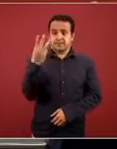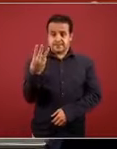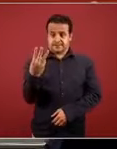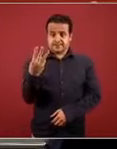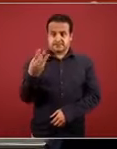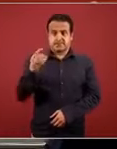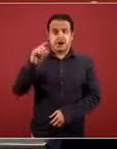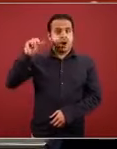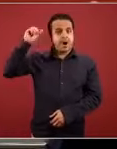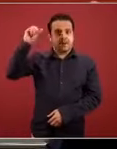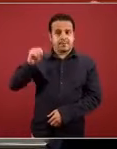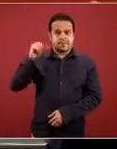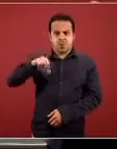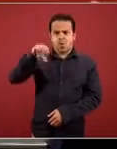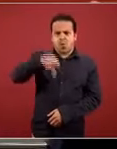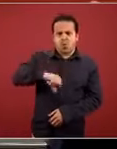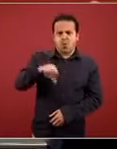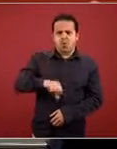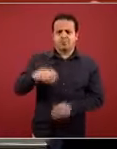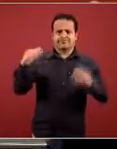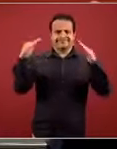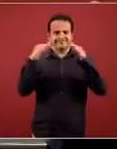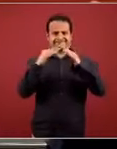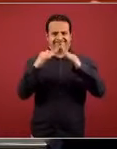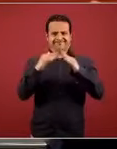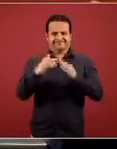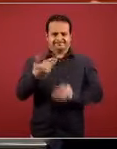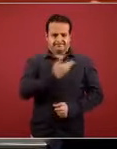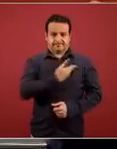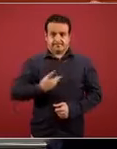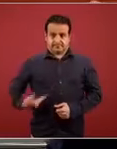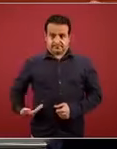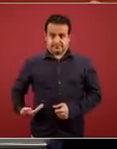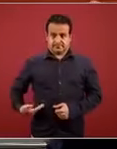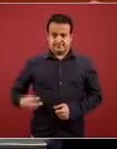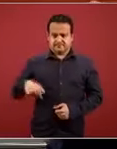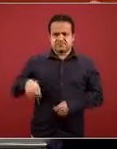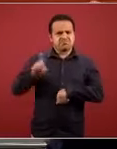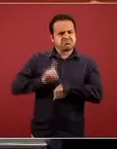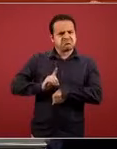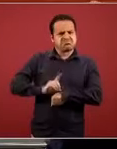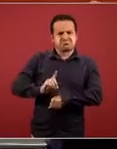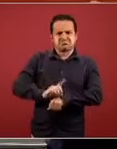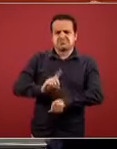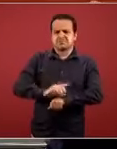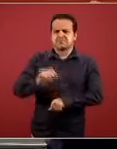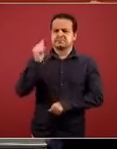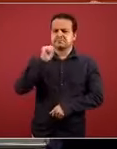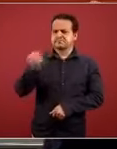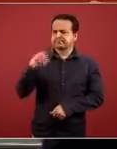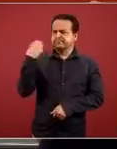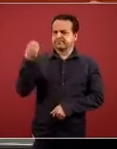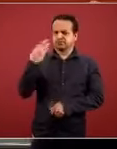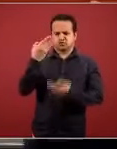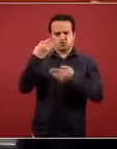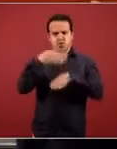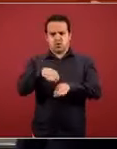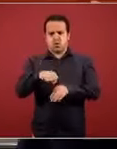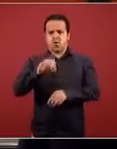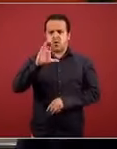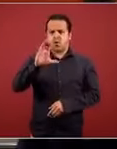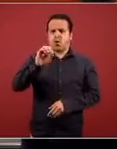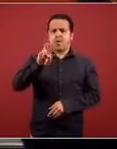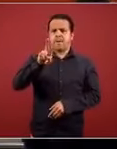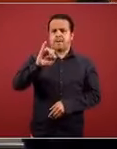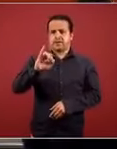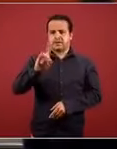Nacional de México. Vamos a iniciar la conferencia de prensa diaria sobre la situación de la pandemia de COVID, la enfermedad